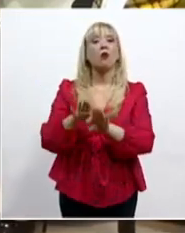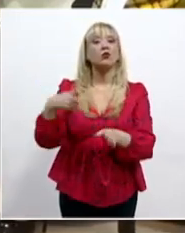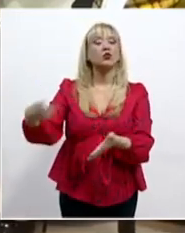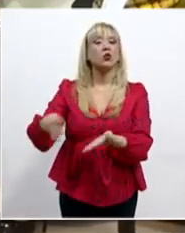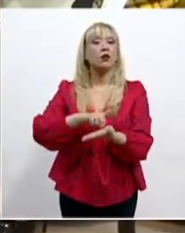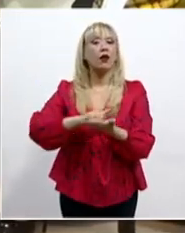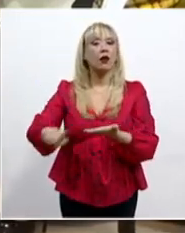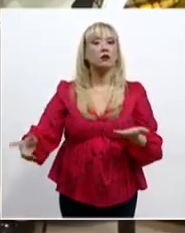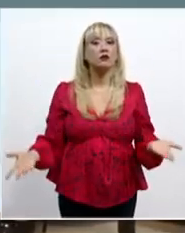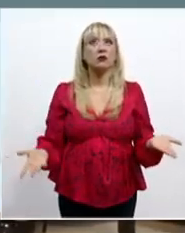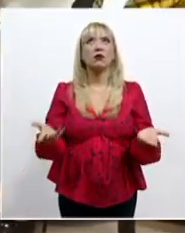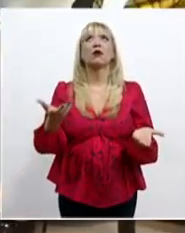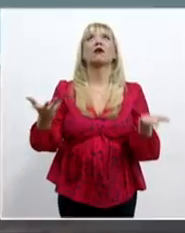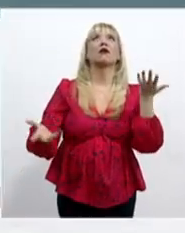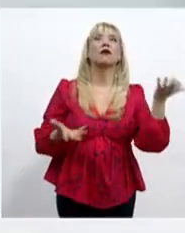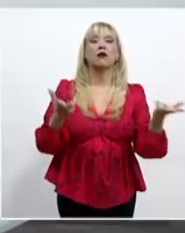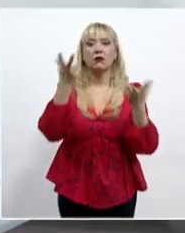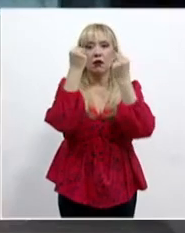justicia.